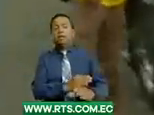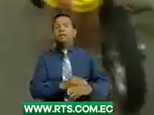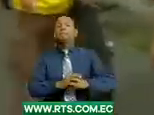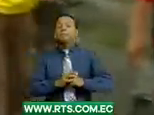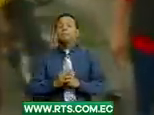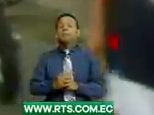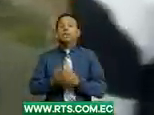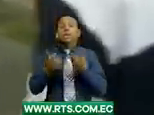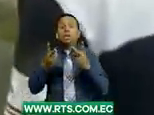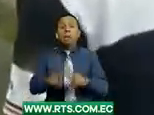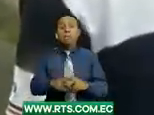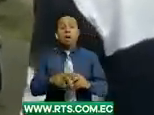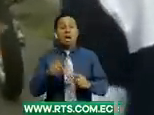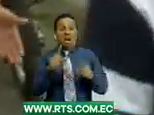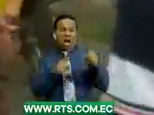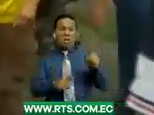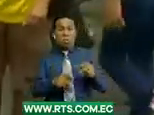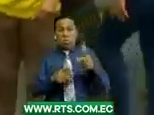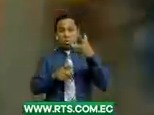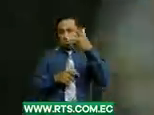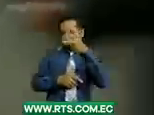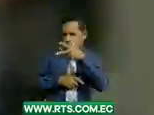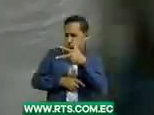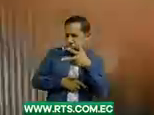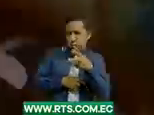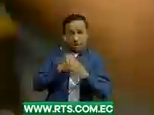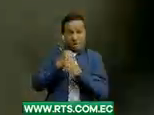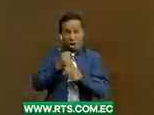Y también agredieron a los medios de comunicación.